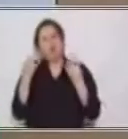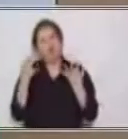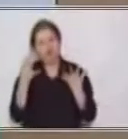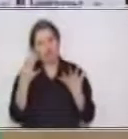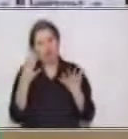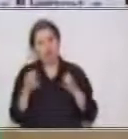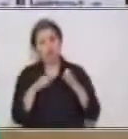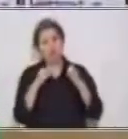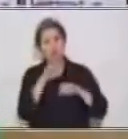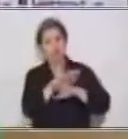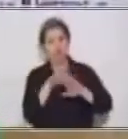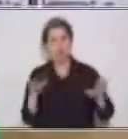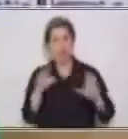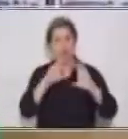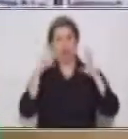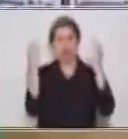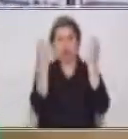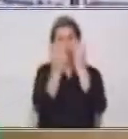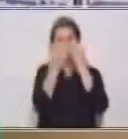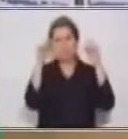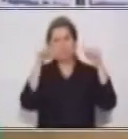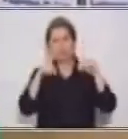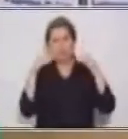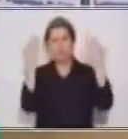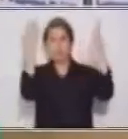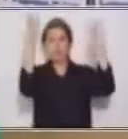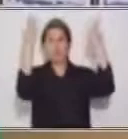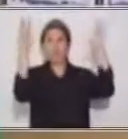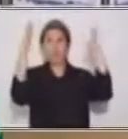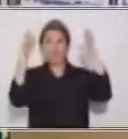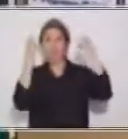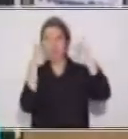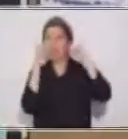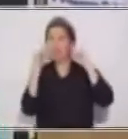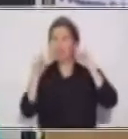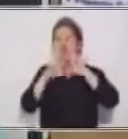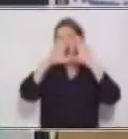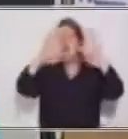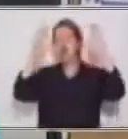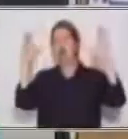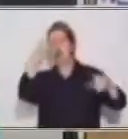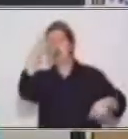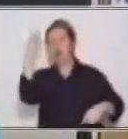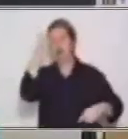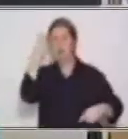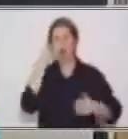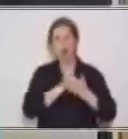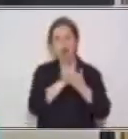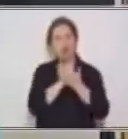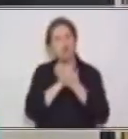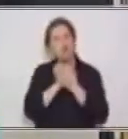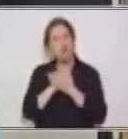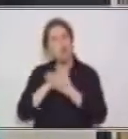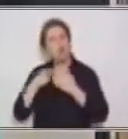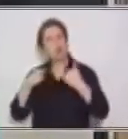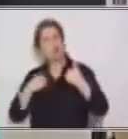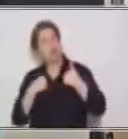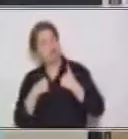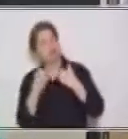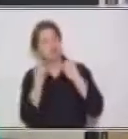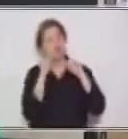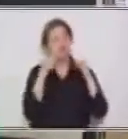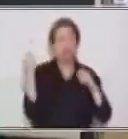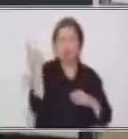Hemos llegado al final de la clase de hoy. Te felicito porque realizaste un gran trabajo ayudándome a hacer todas las